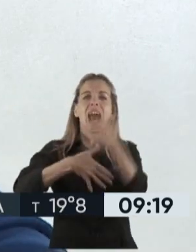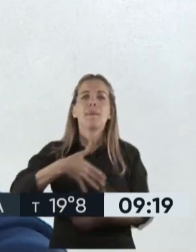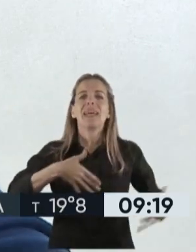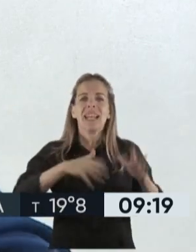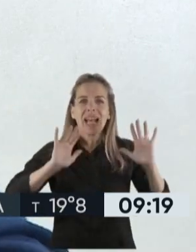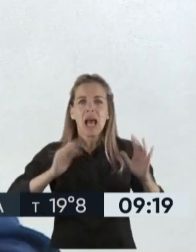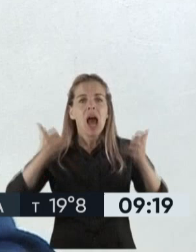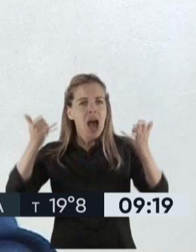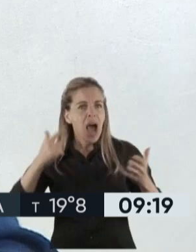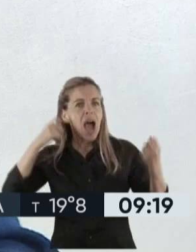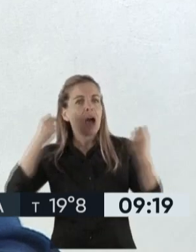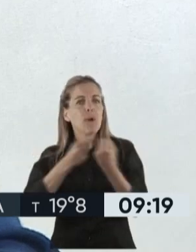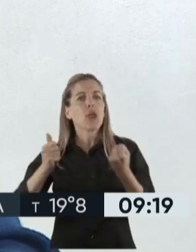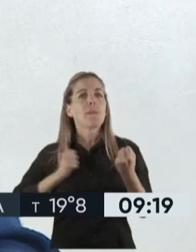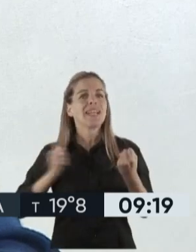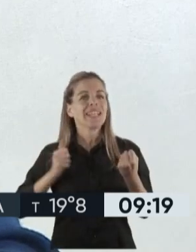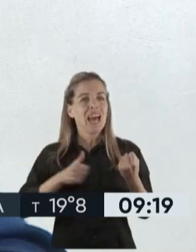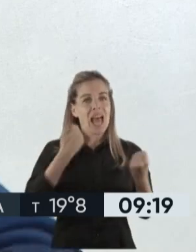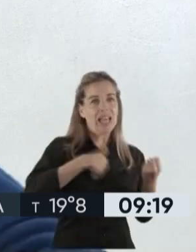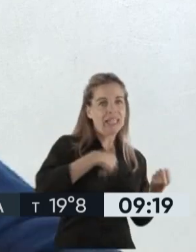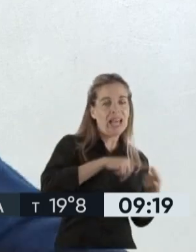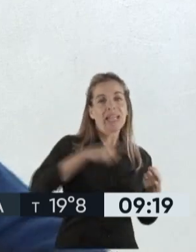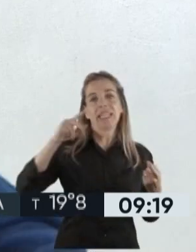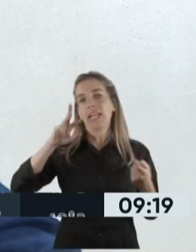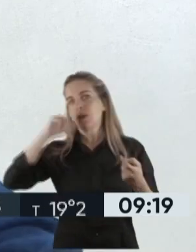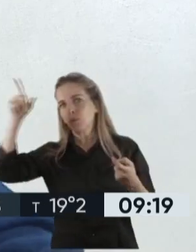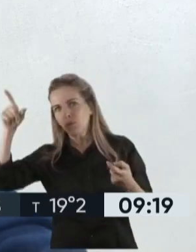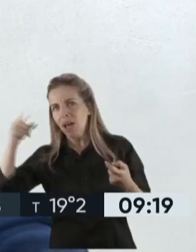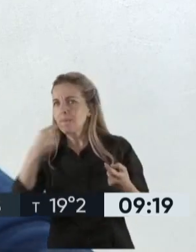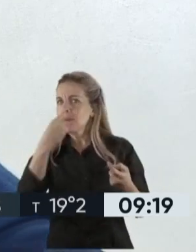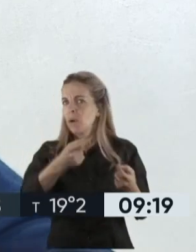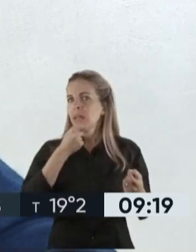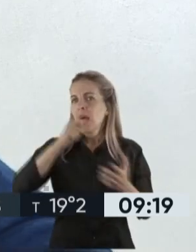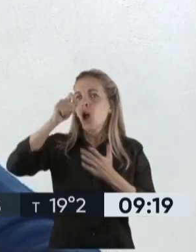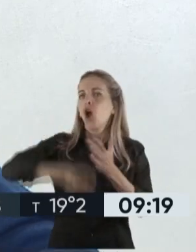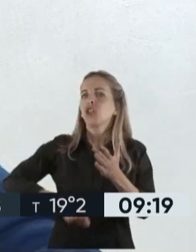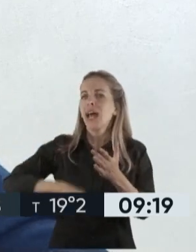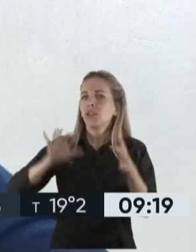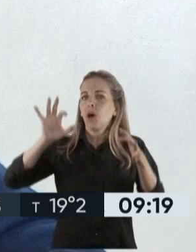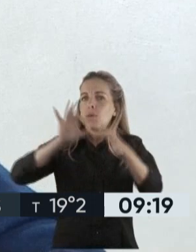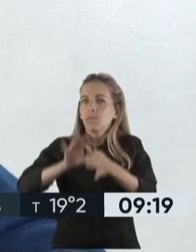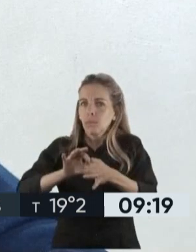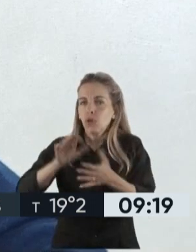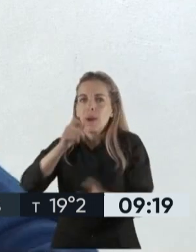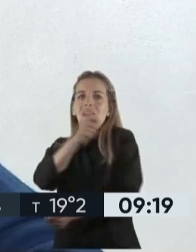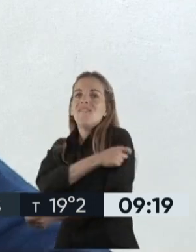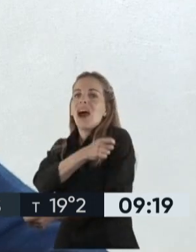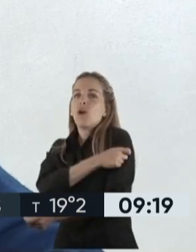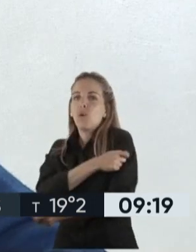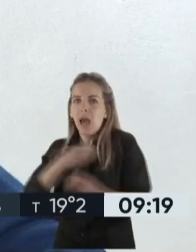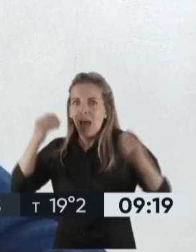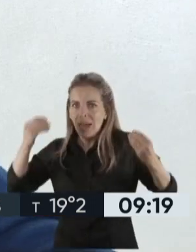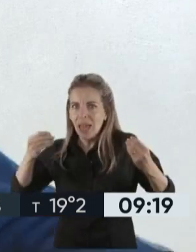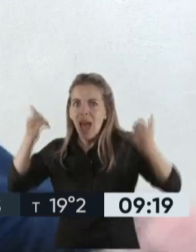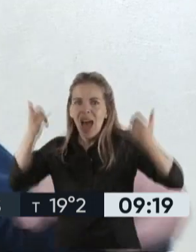sigue vigente. Por otro lado, le quiero consultar si Argentina va a suspender el contrato que tiene con Sputnik V, teniendo en cuenta que hay 10 millones